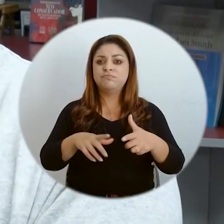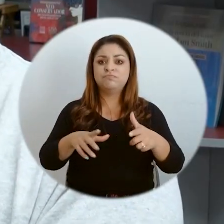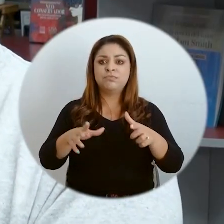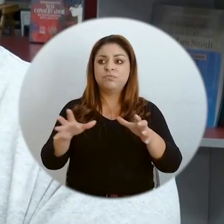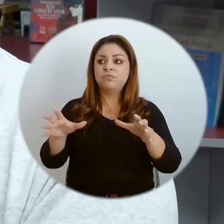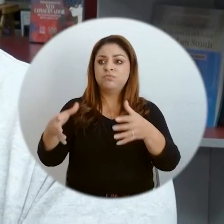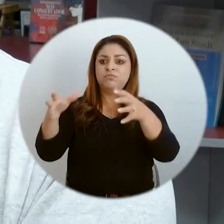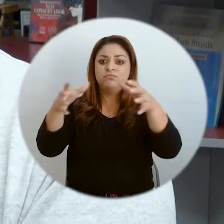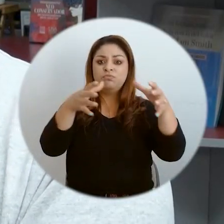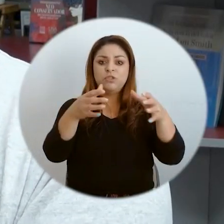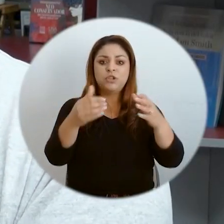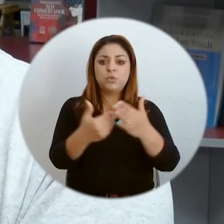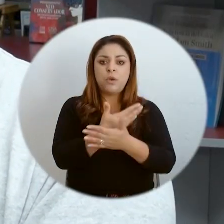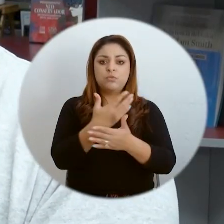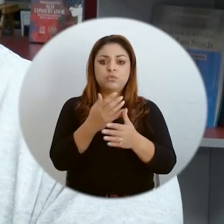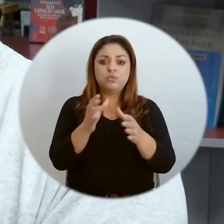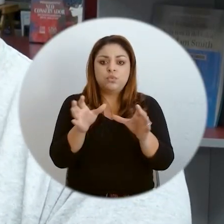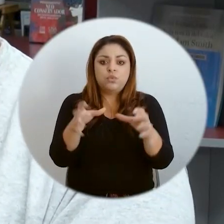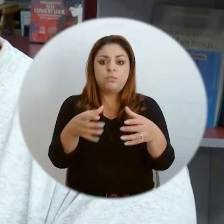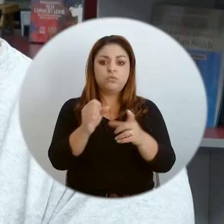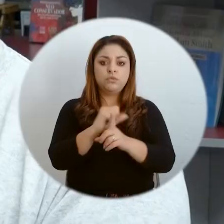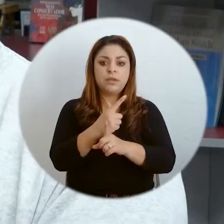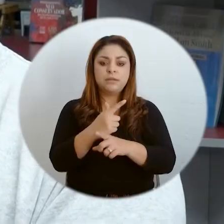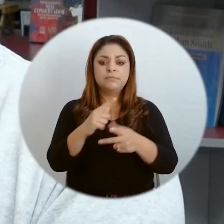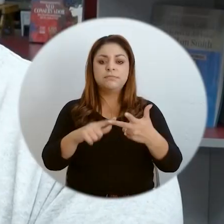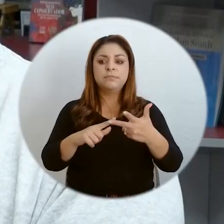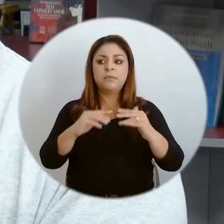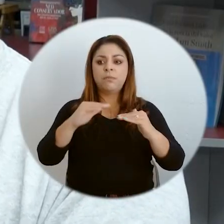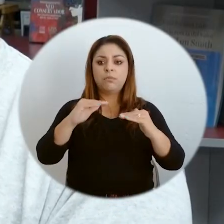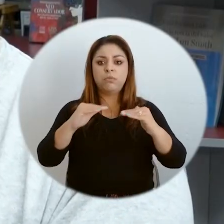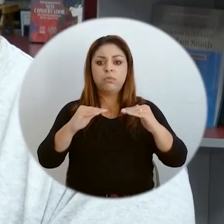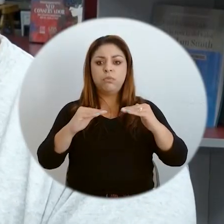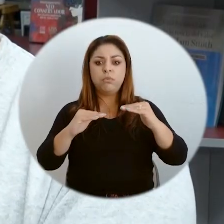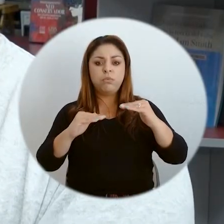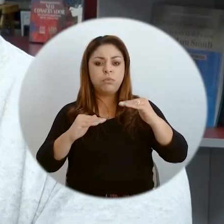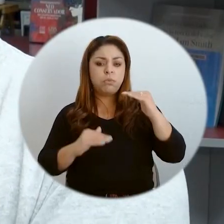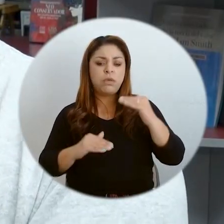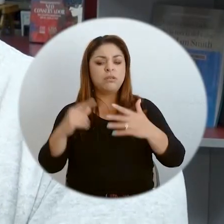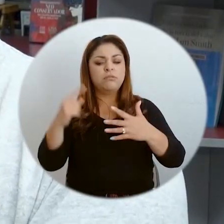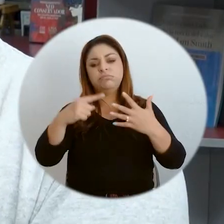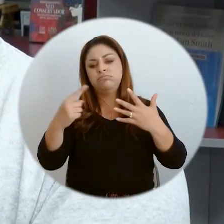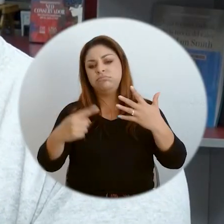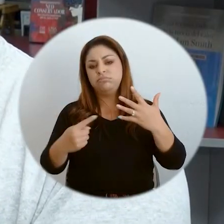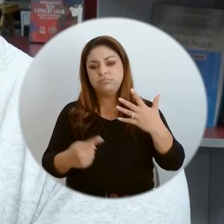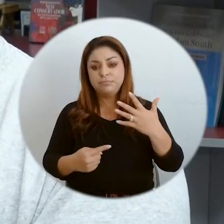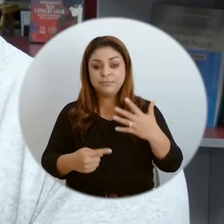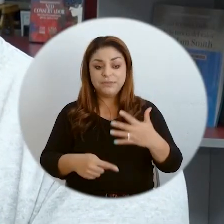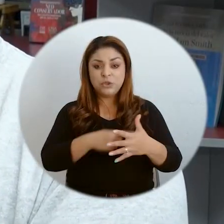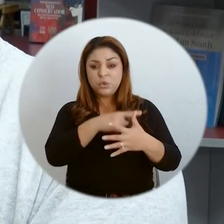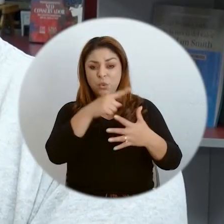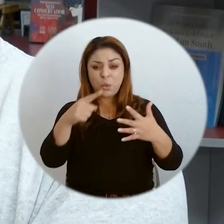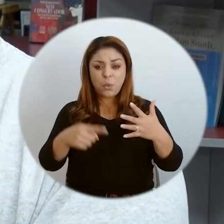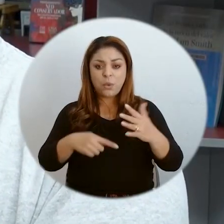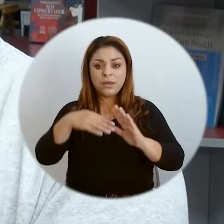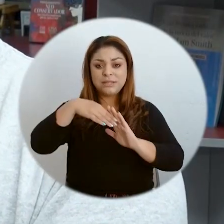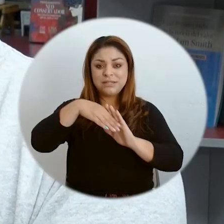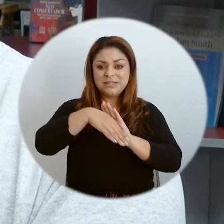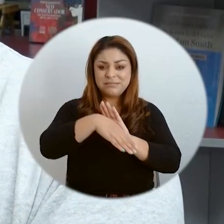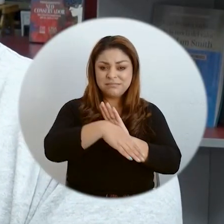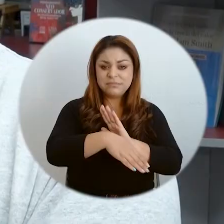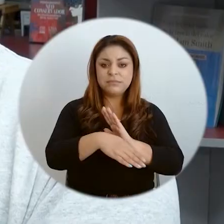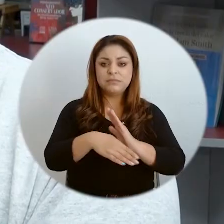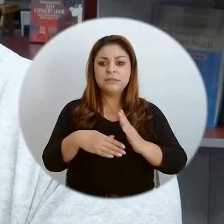grupos sociales, con el aumento de las desigualdades, etcétera, etcétera. Y todas estas crisis han creado